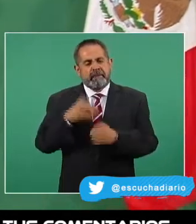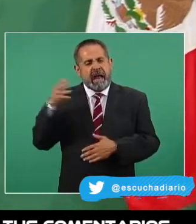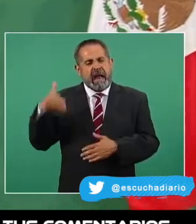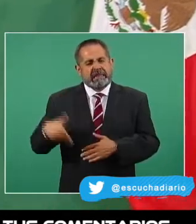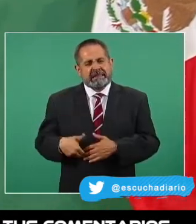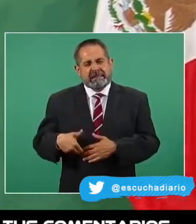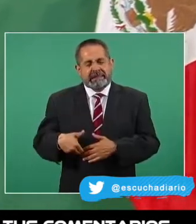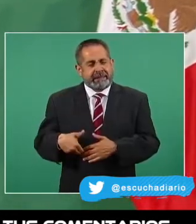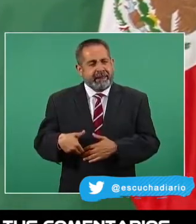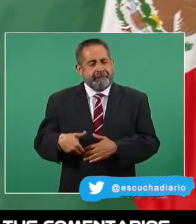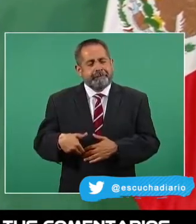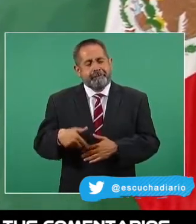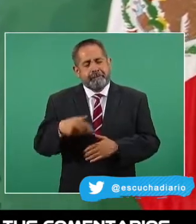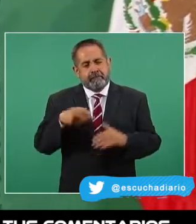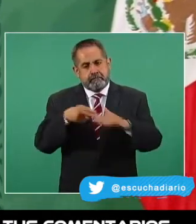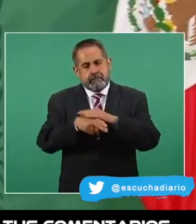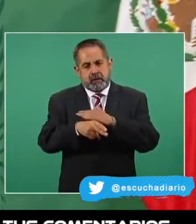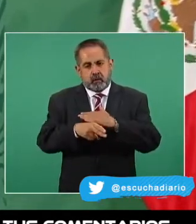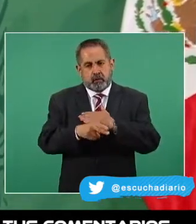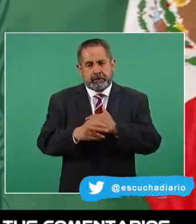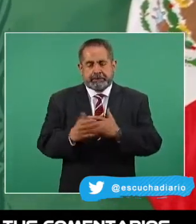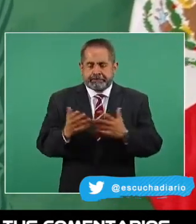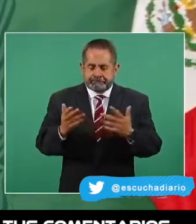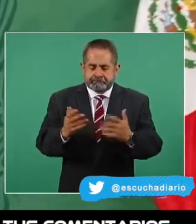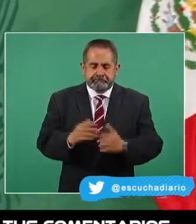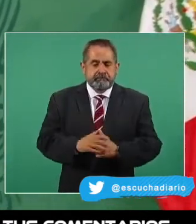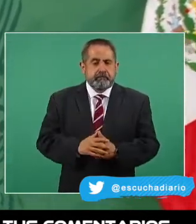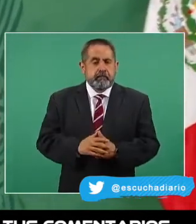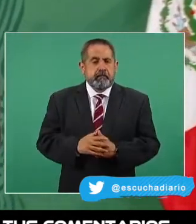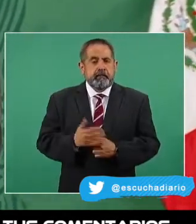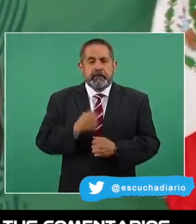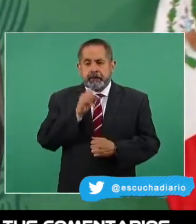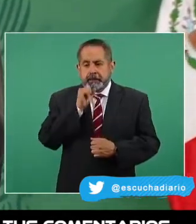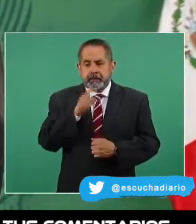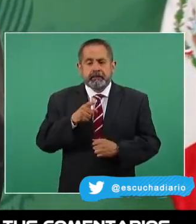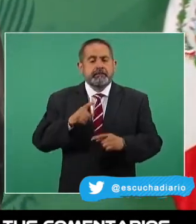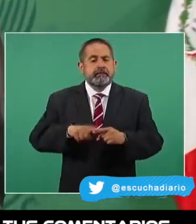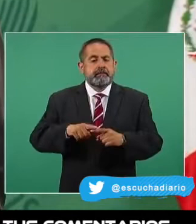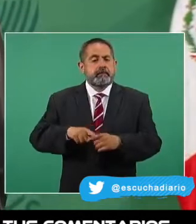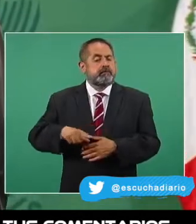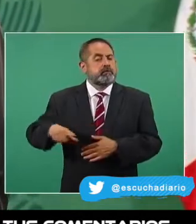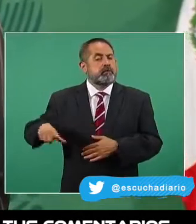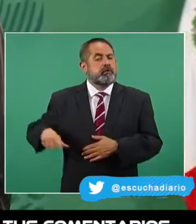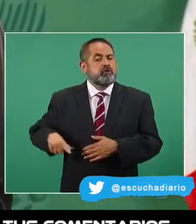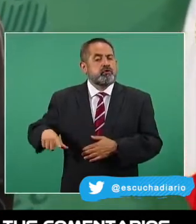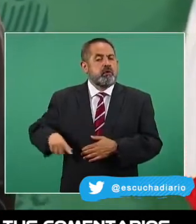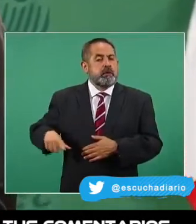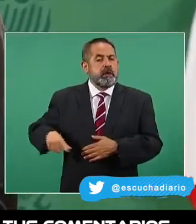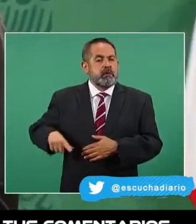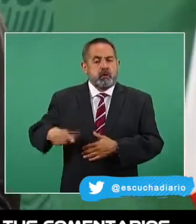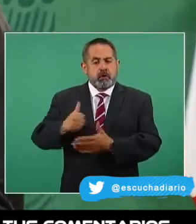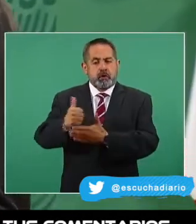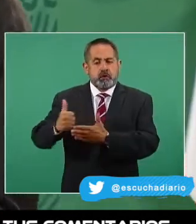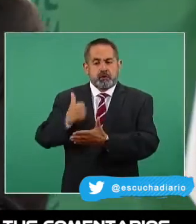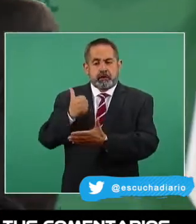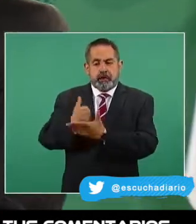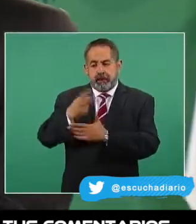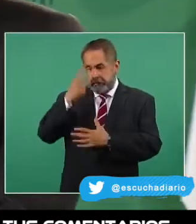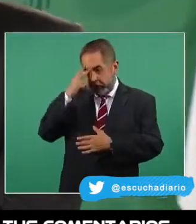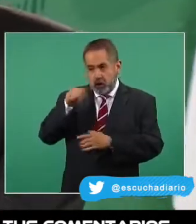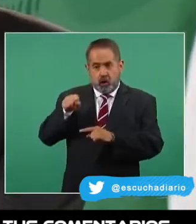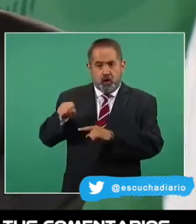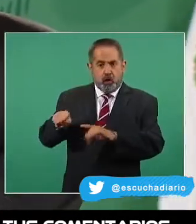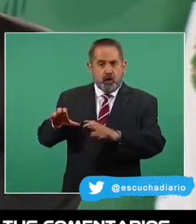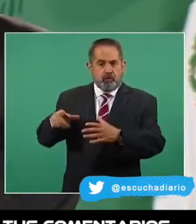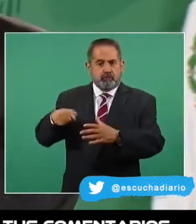daños en la estructura que ahora colapsó. Hay fotografías y videos publicados por El Universal desde el 2017. Hay que recordar